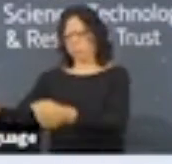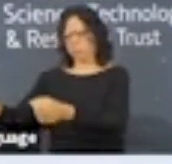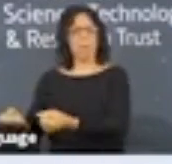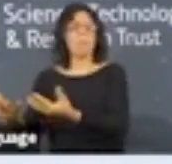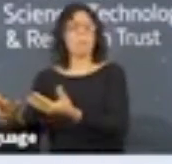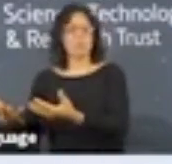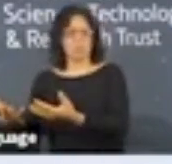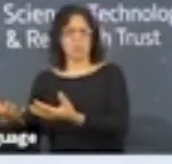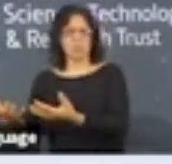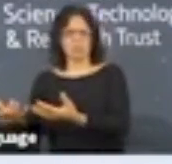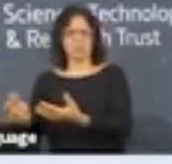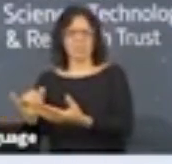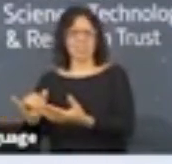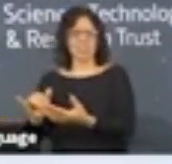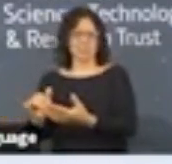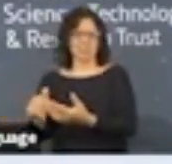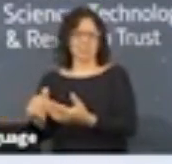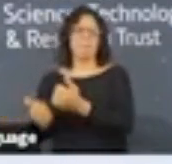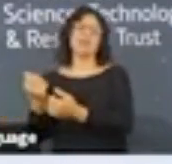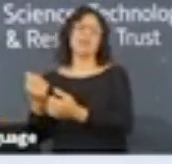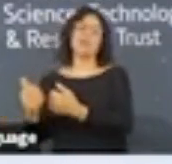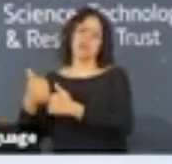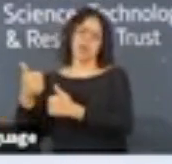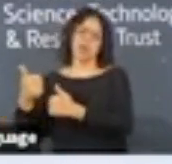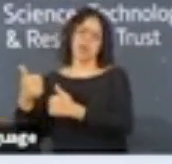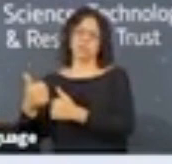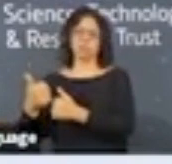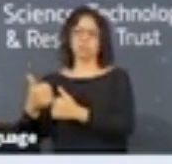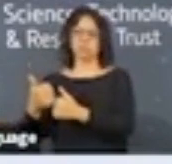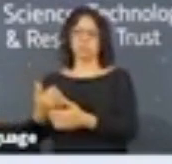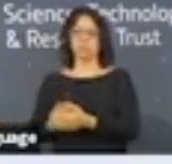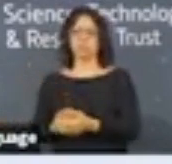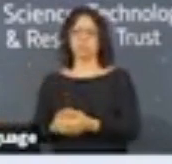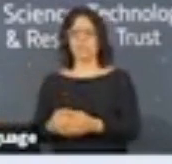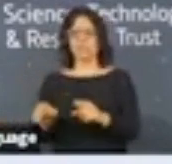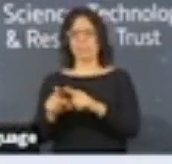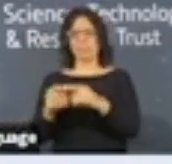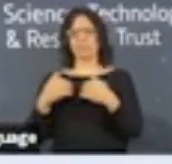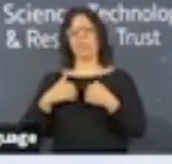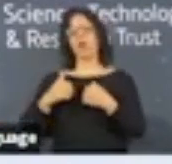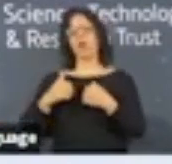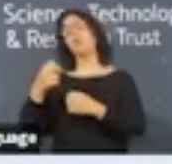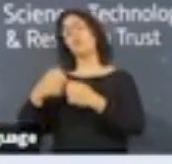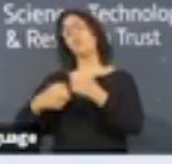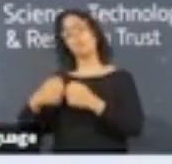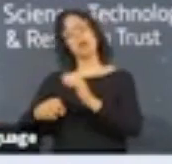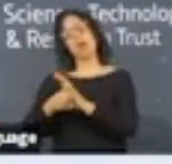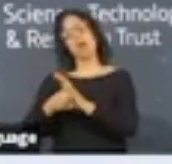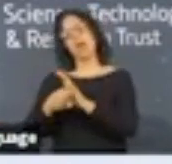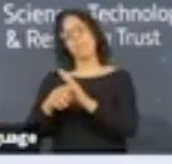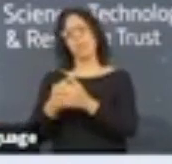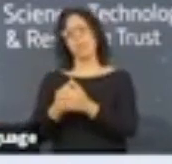recolección de basura es deficitaria. Y hay un número de otros problemas como los pozos sépticos rotos